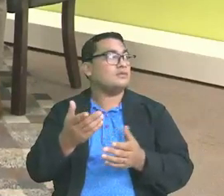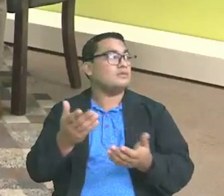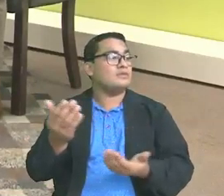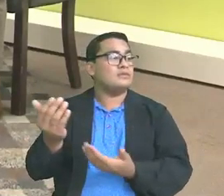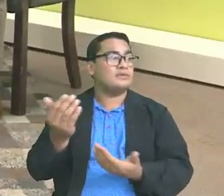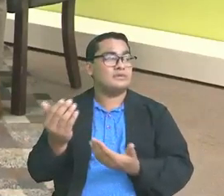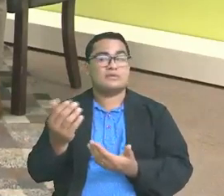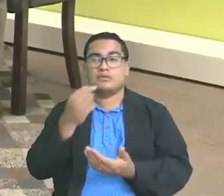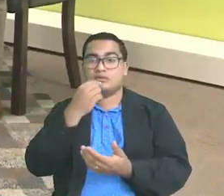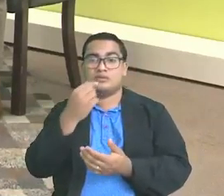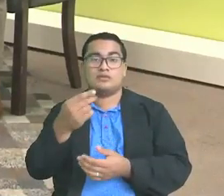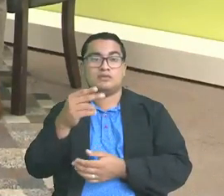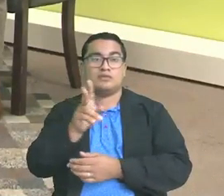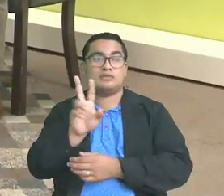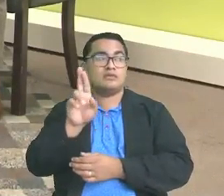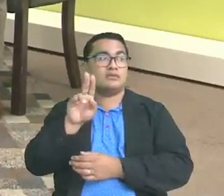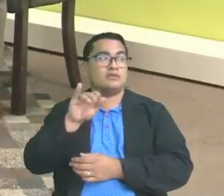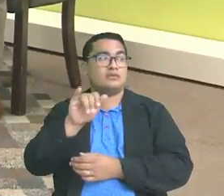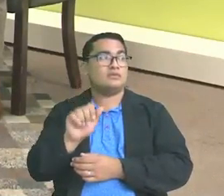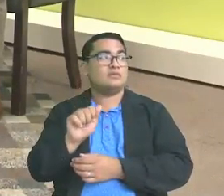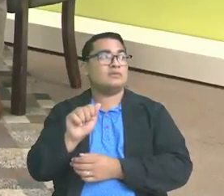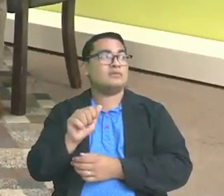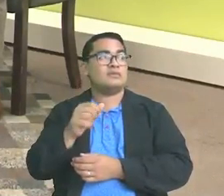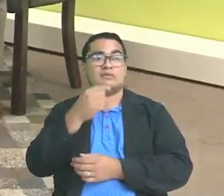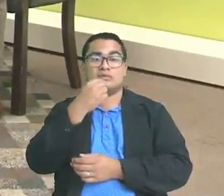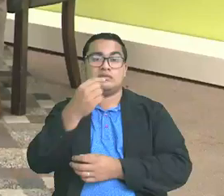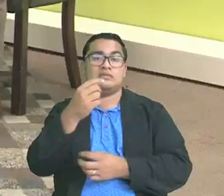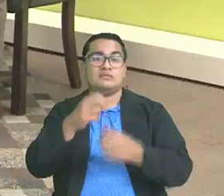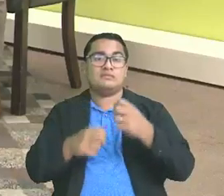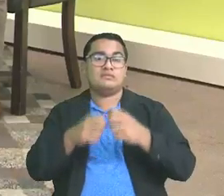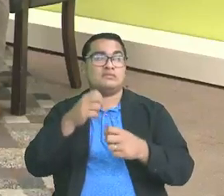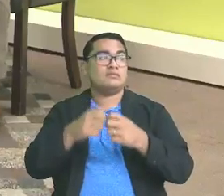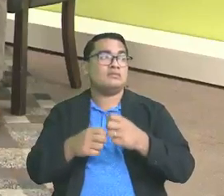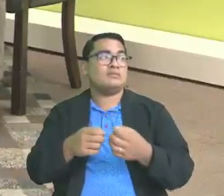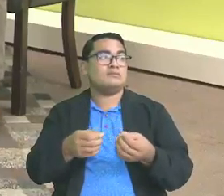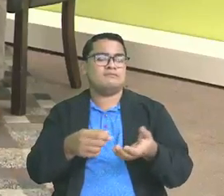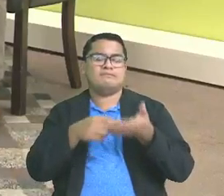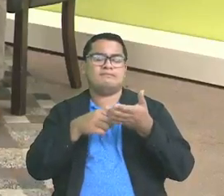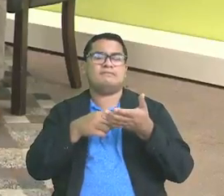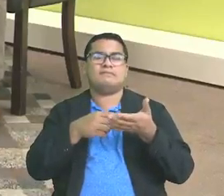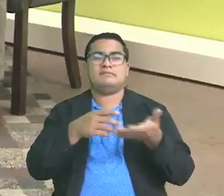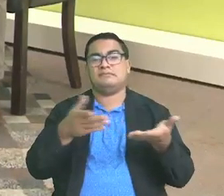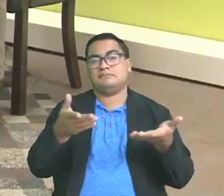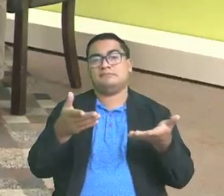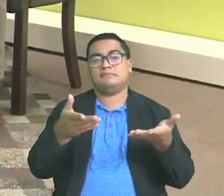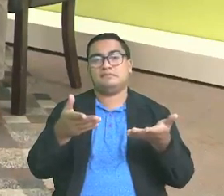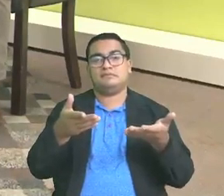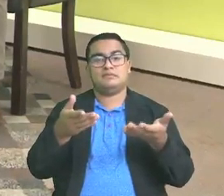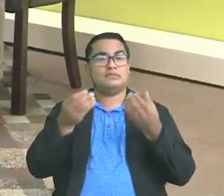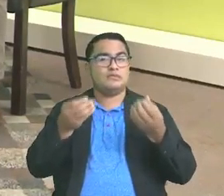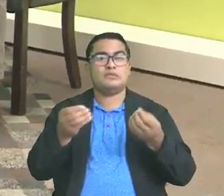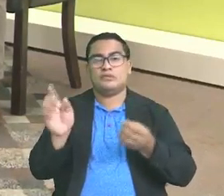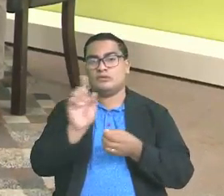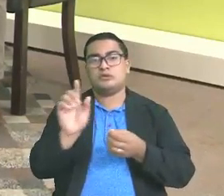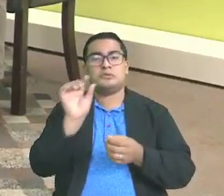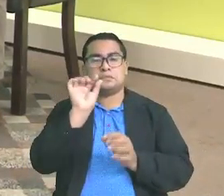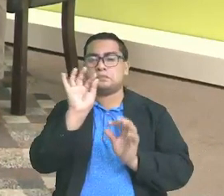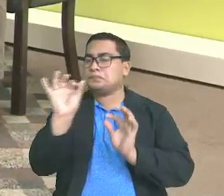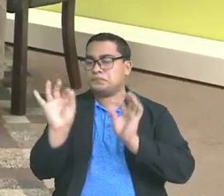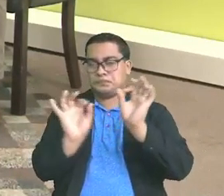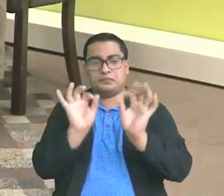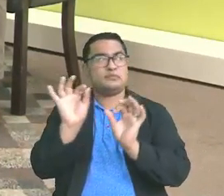más frecuentes, cabe destacar que las hernias en los niños es un problema un poco raro. No es muy frecuente. No es muy frecuente que se